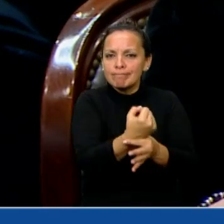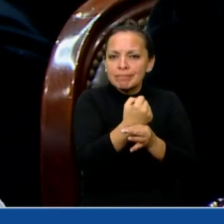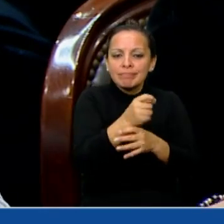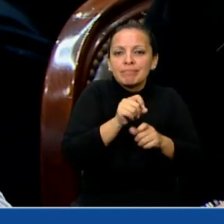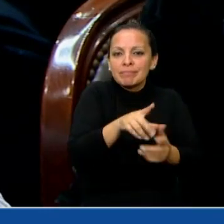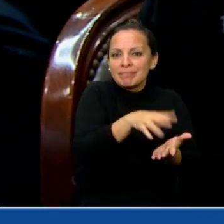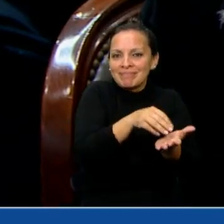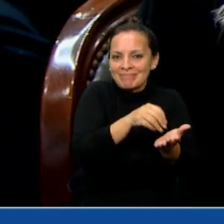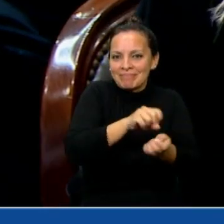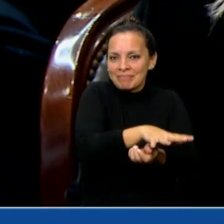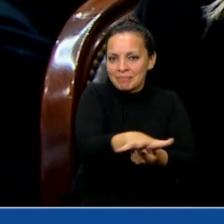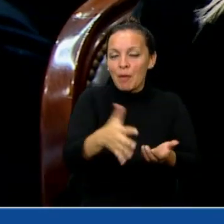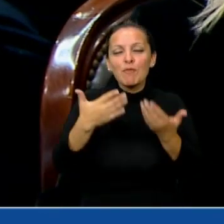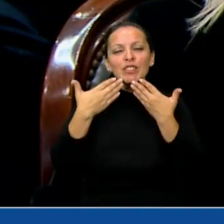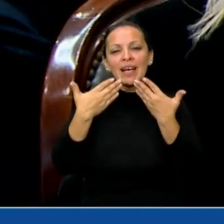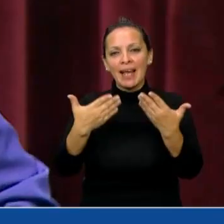orgánica. Muchísimas gracias.